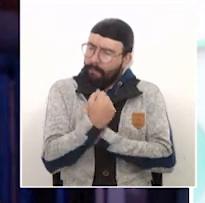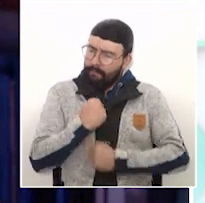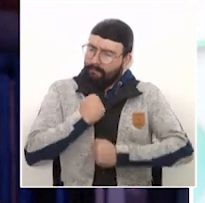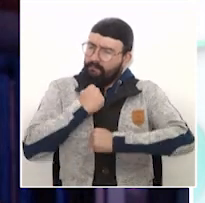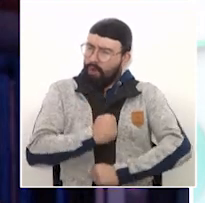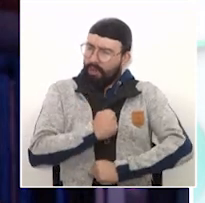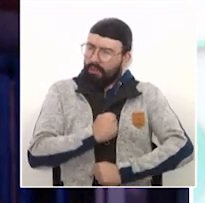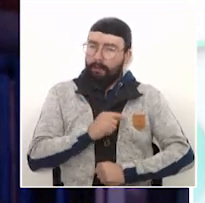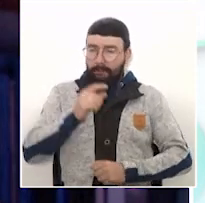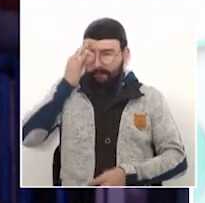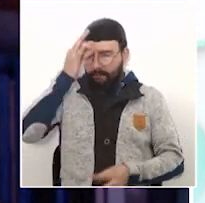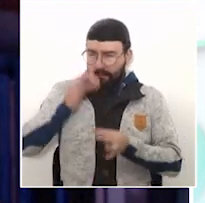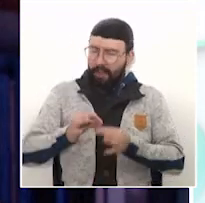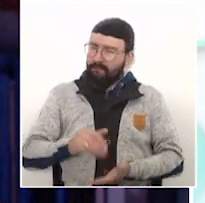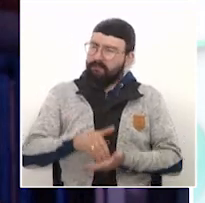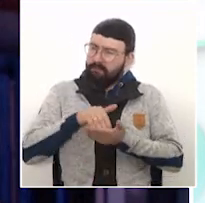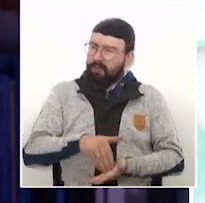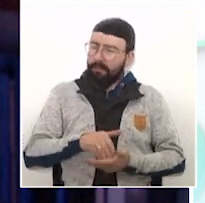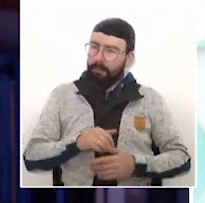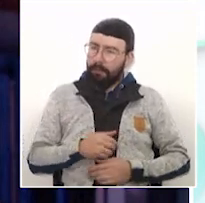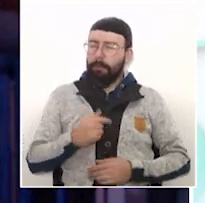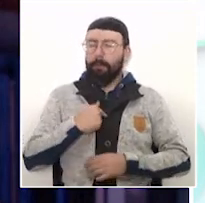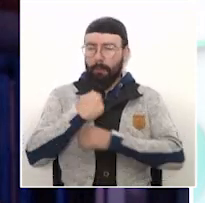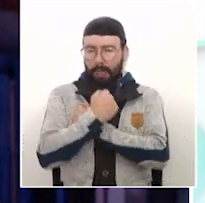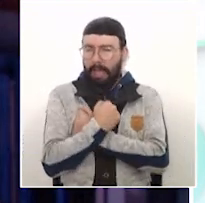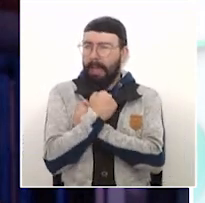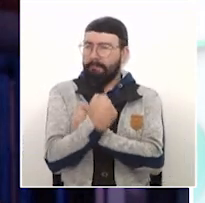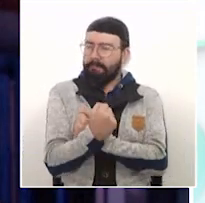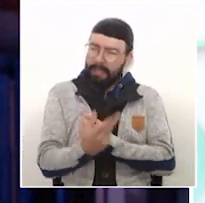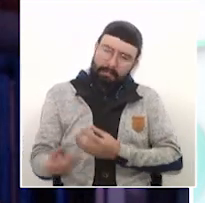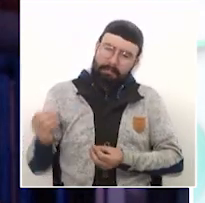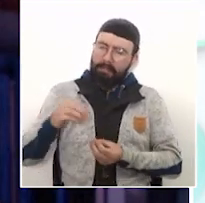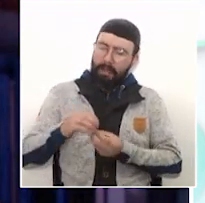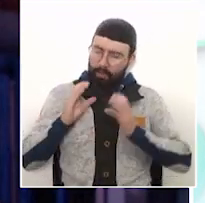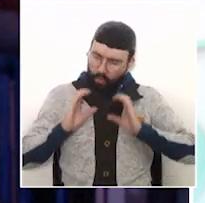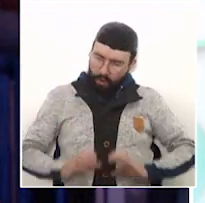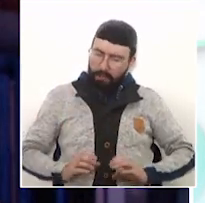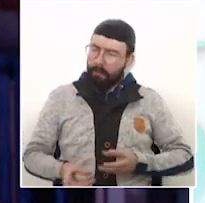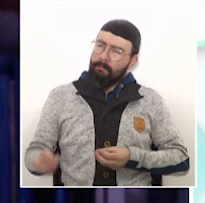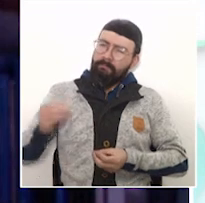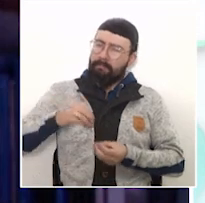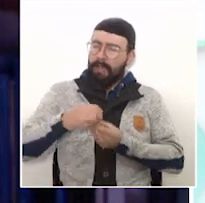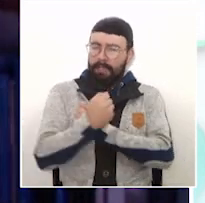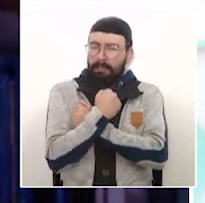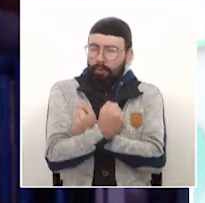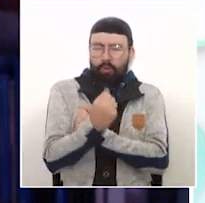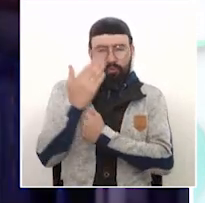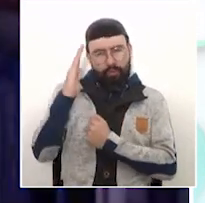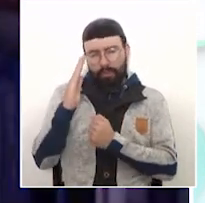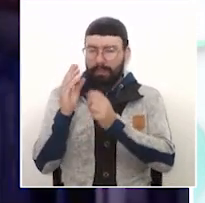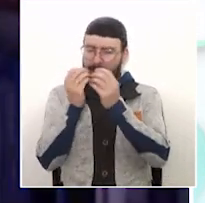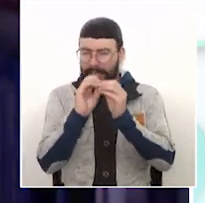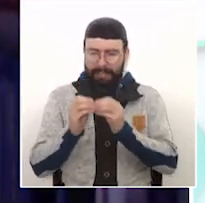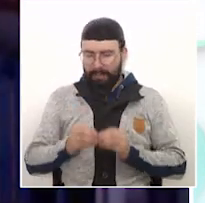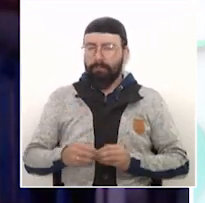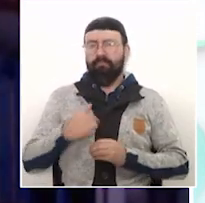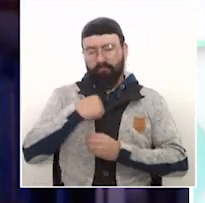y mi fe más firme. Entonces voy a amarme más, voy a amar más este cuerpo, voy a amar más a los demás, voy a amar a Dios, voy a amar esta creación,